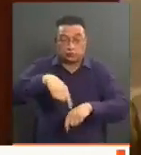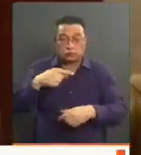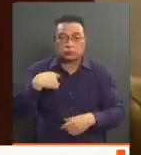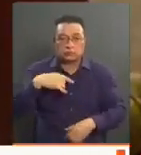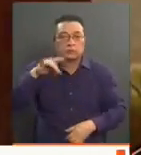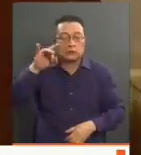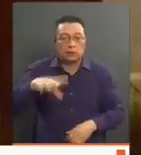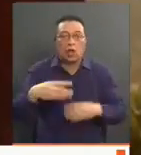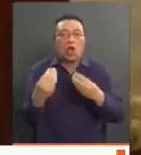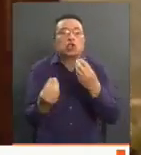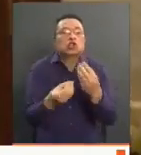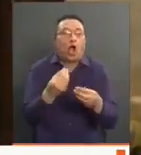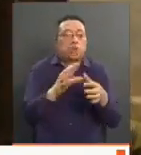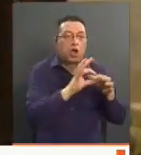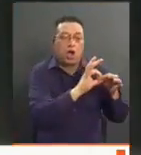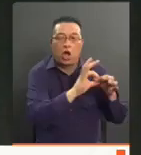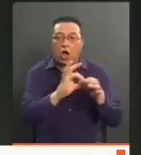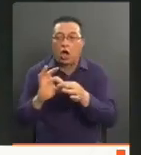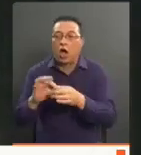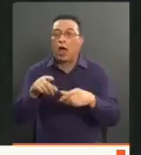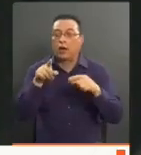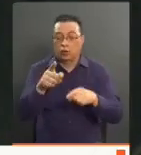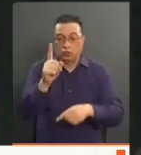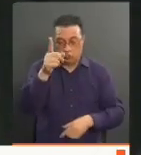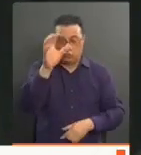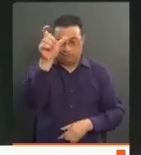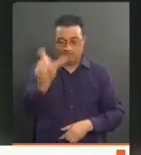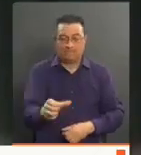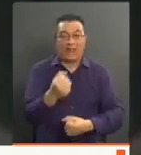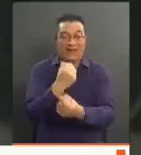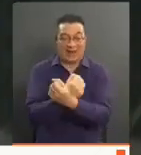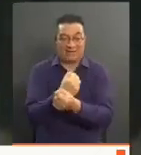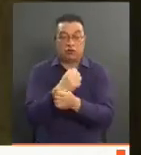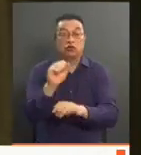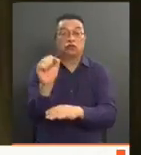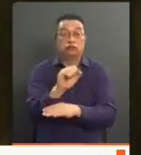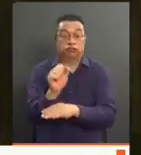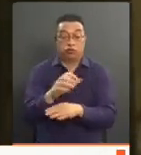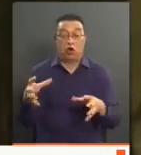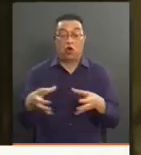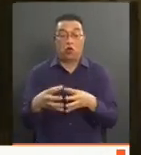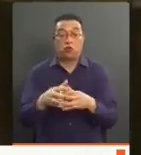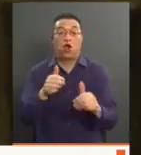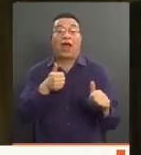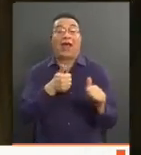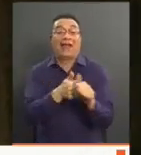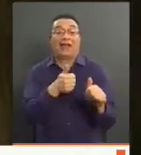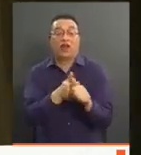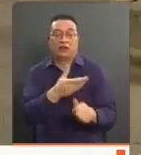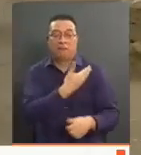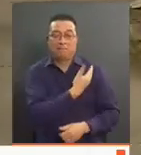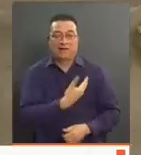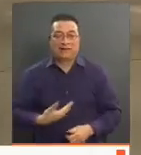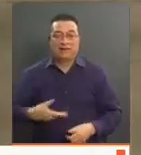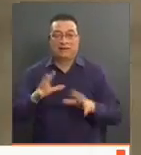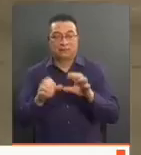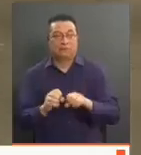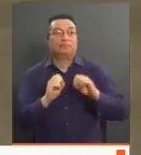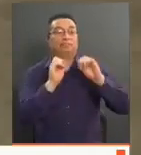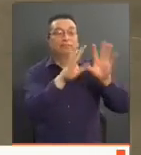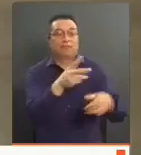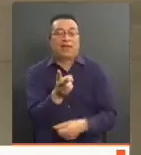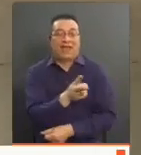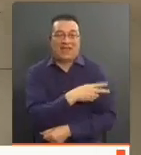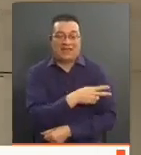la cronología del hecho. Se trataba de un funcionario de carabineros, conductor del grupo de escolta presidencial, quien había ido a dejar a su jefe